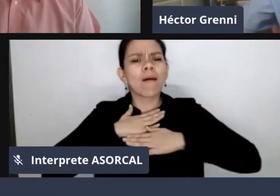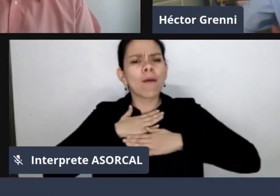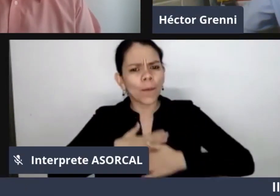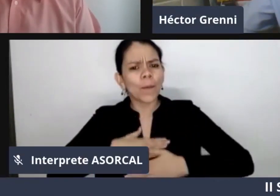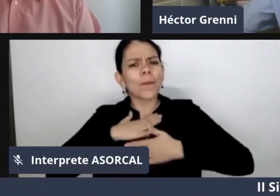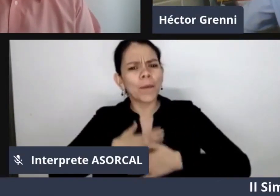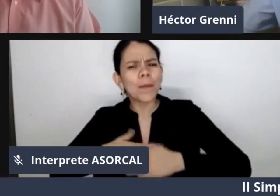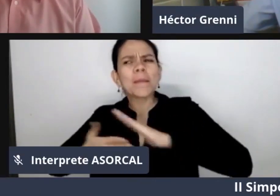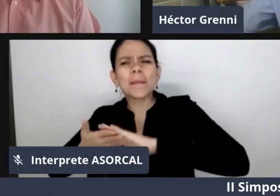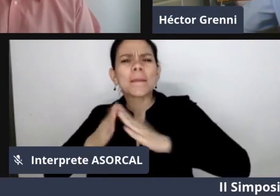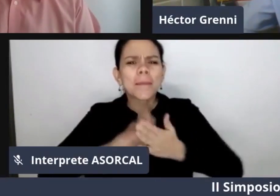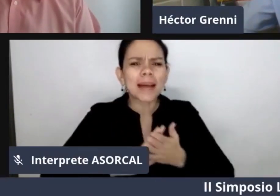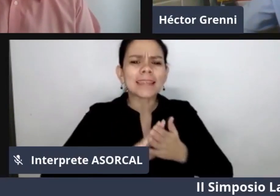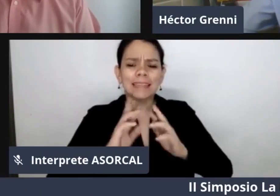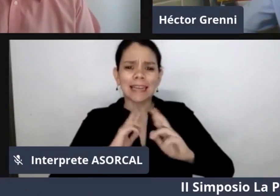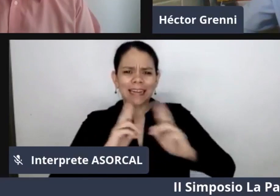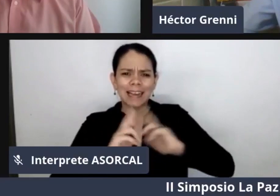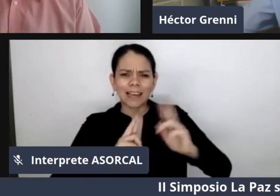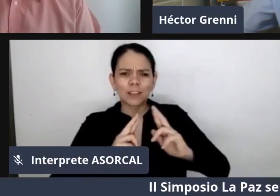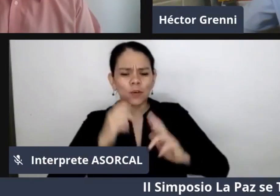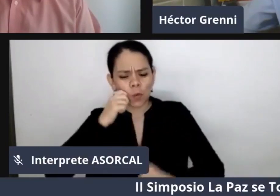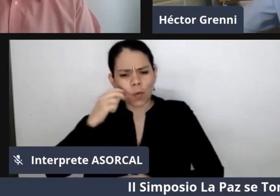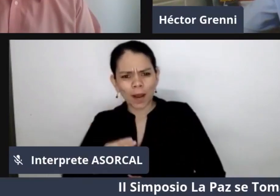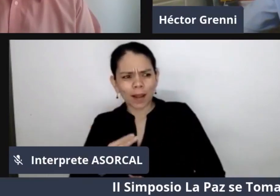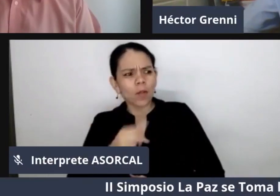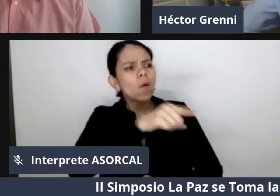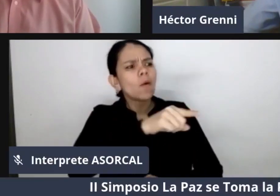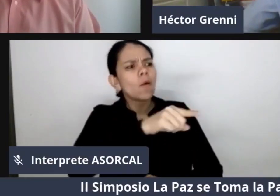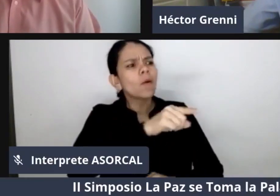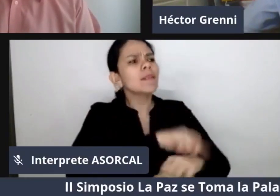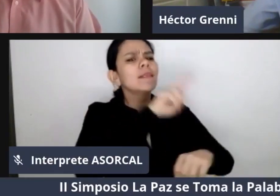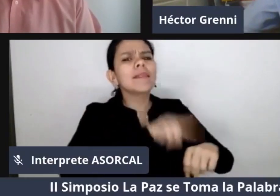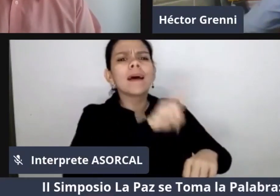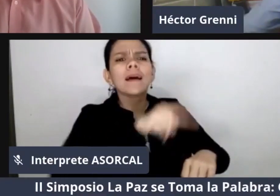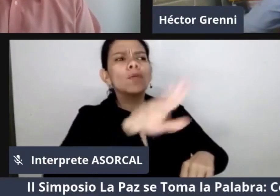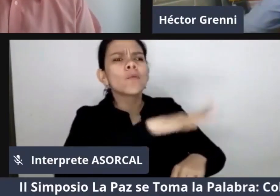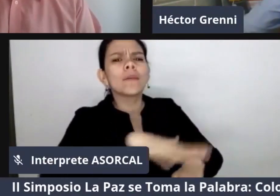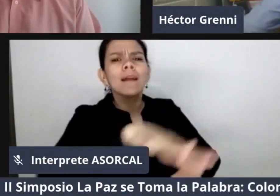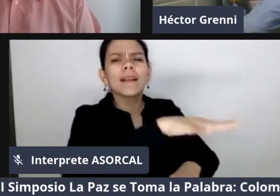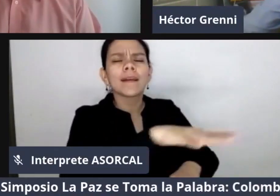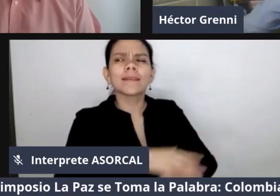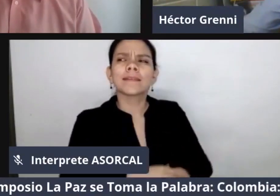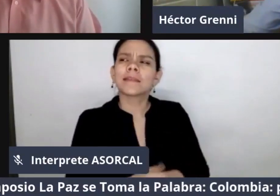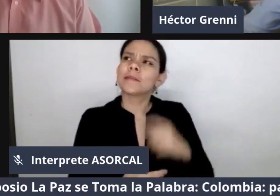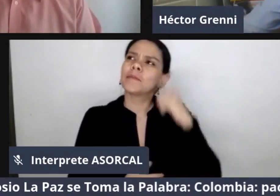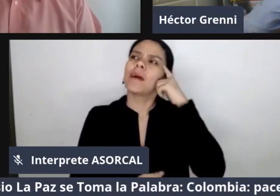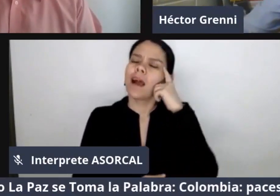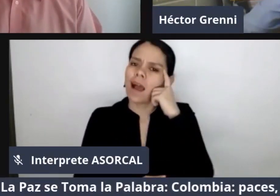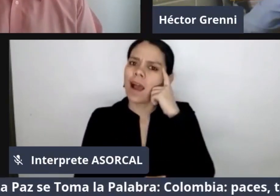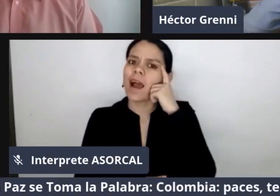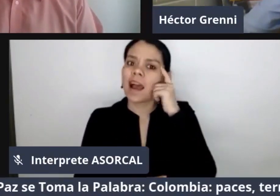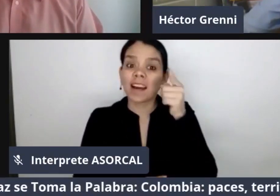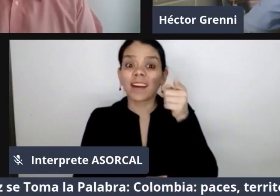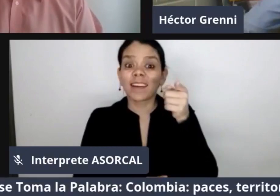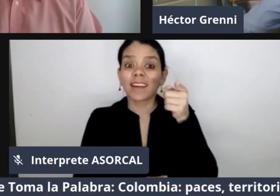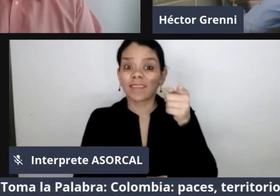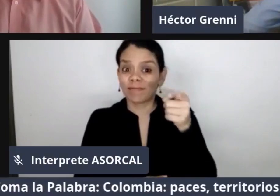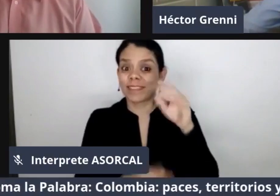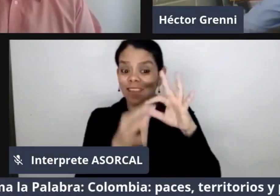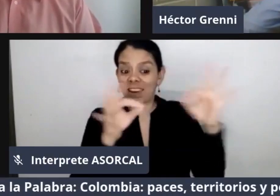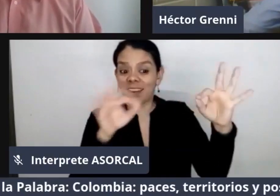Creo que esta búsqueda vale también para El Salvador, creo que él se refería a Colombia.